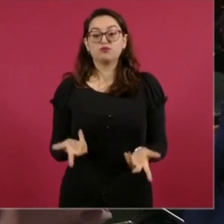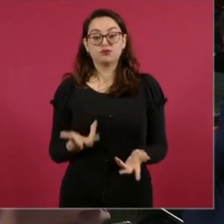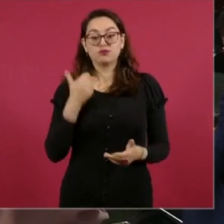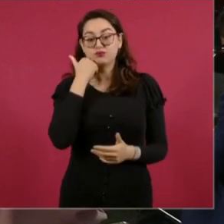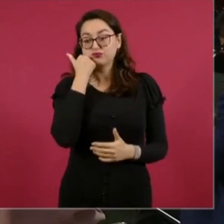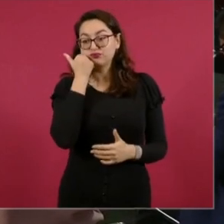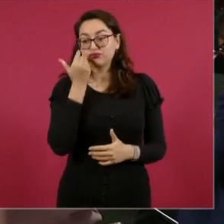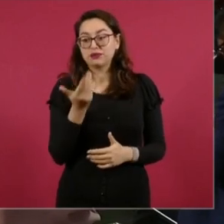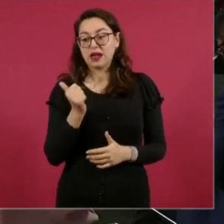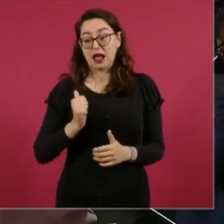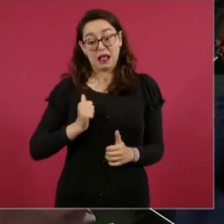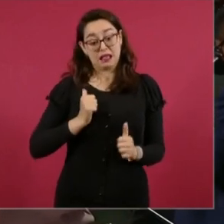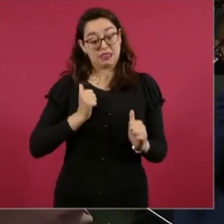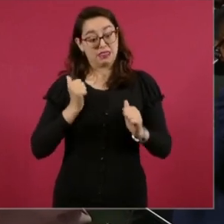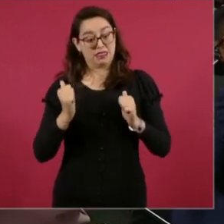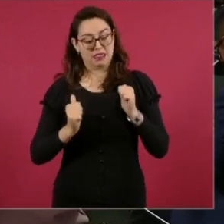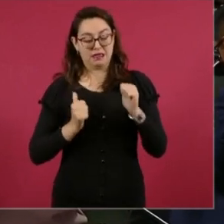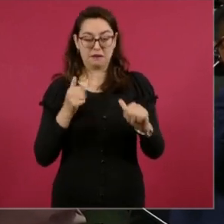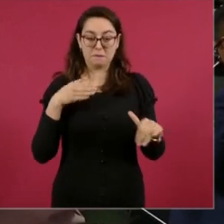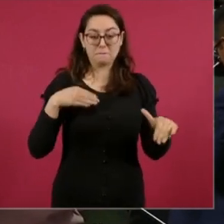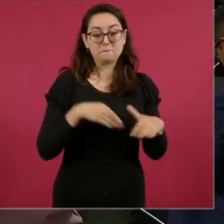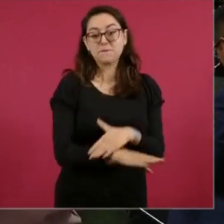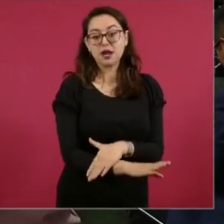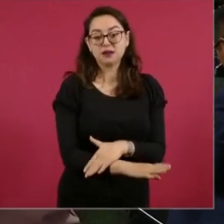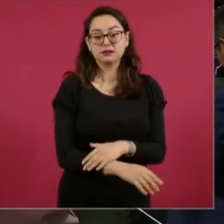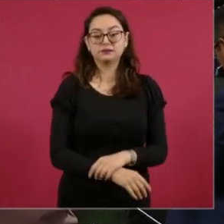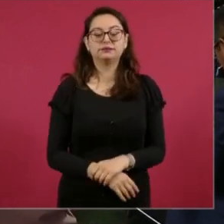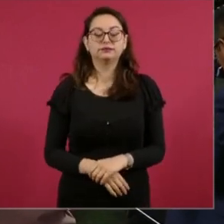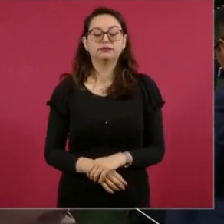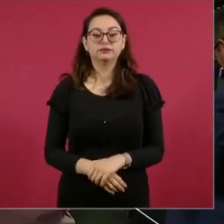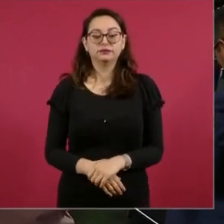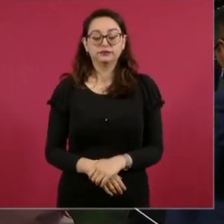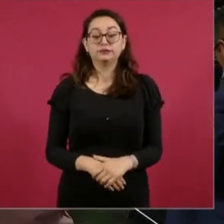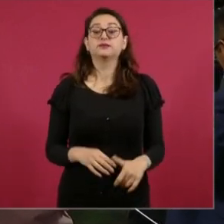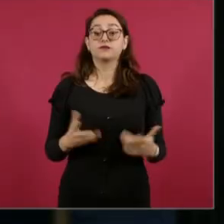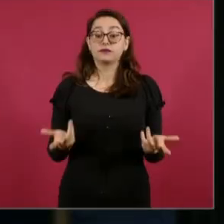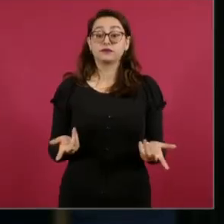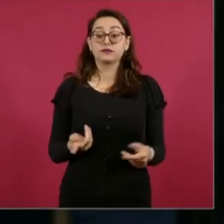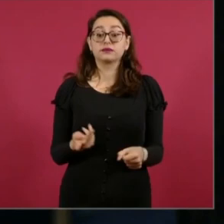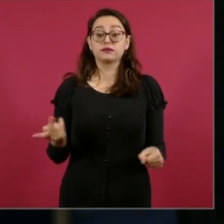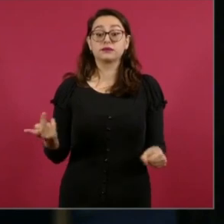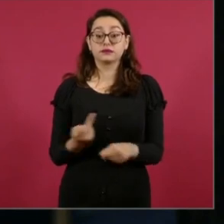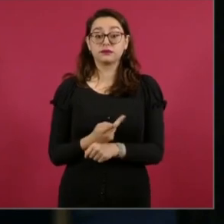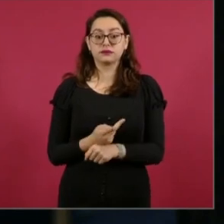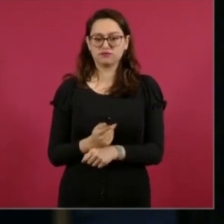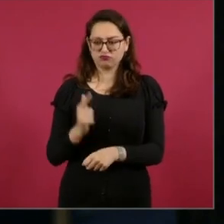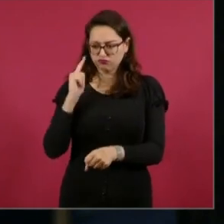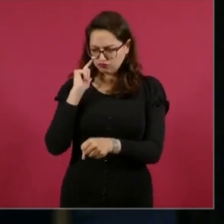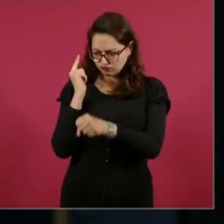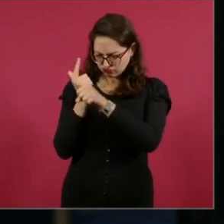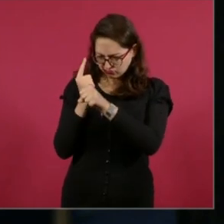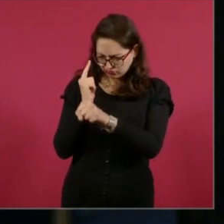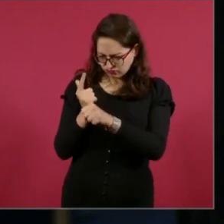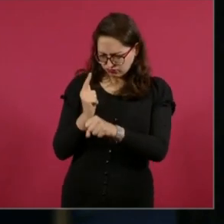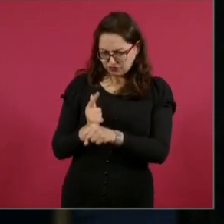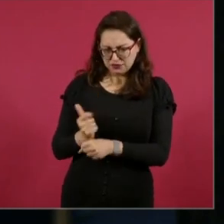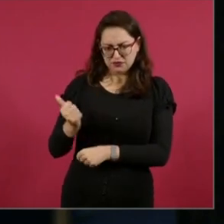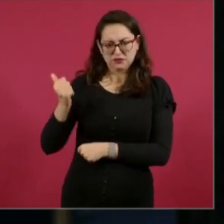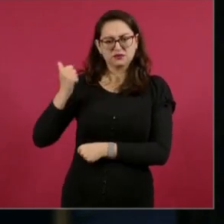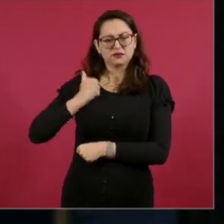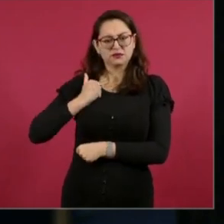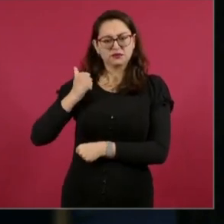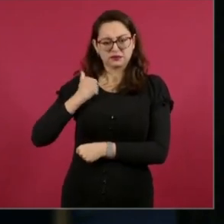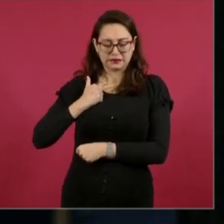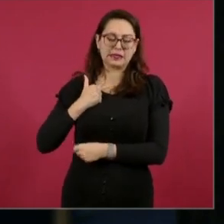internarse a Canadá. Porque justo han detectado eso, que en teoría, bueno, el gobierno de Canadá les da